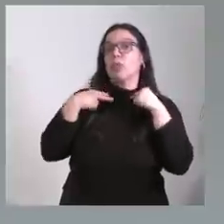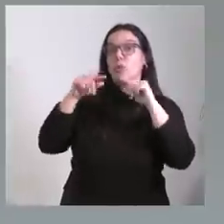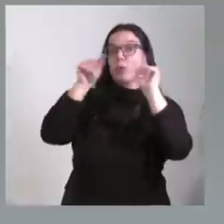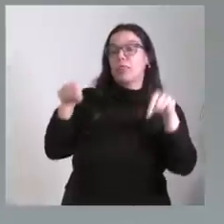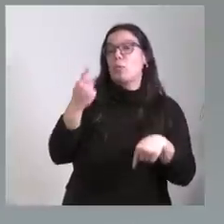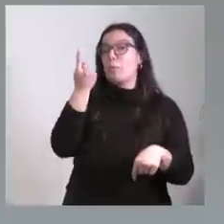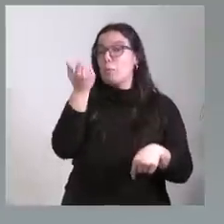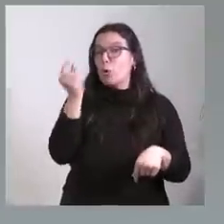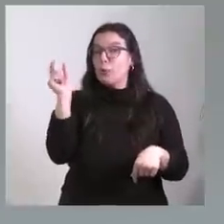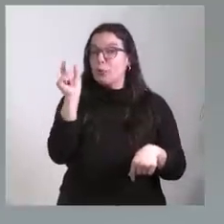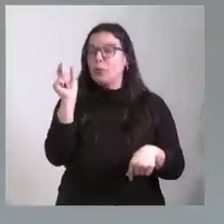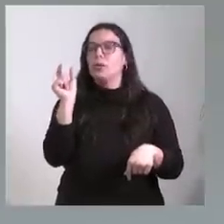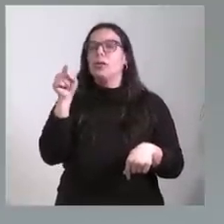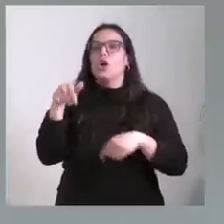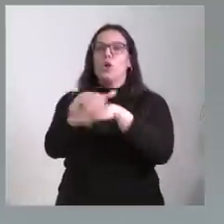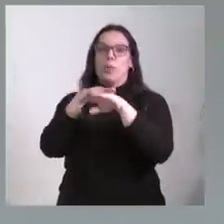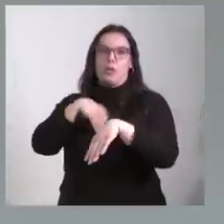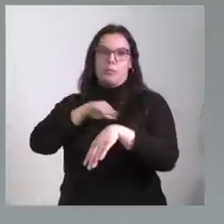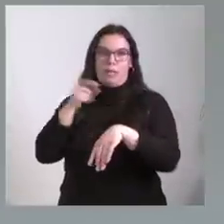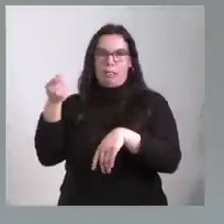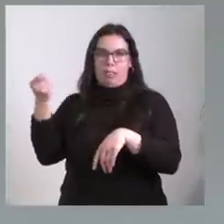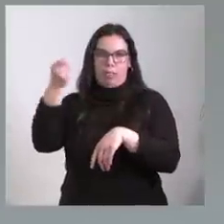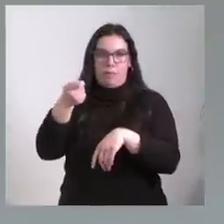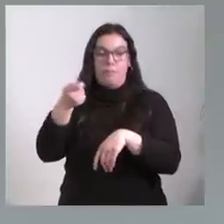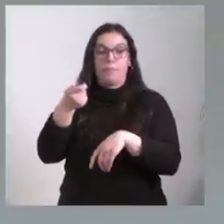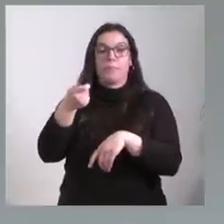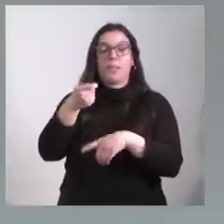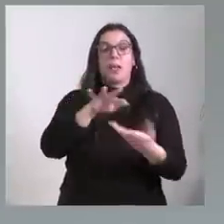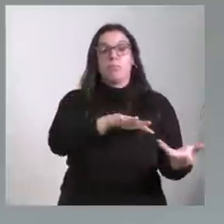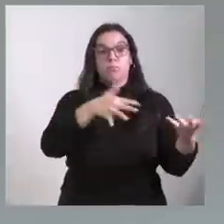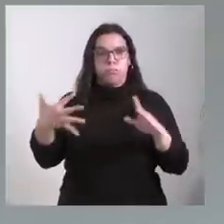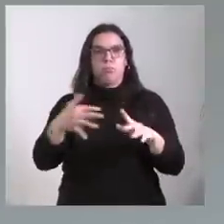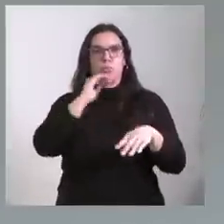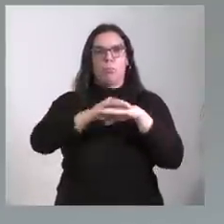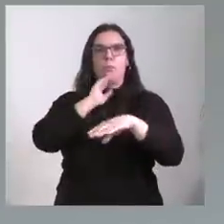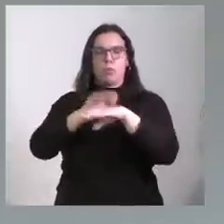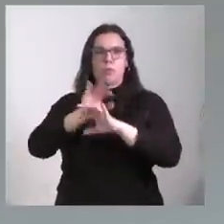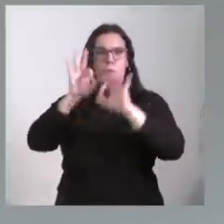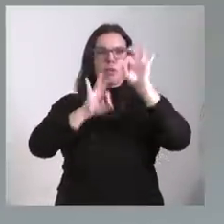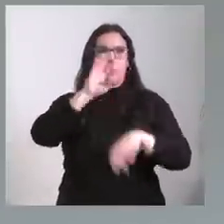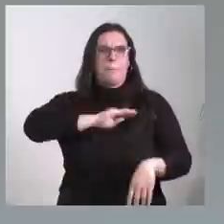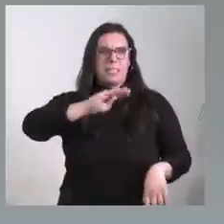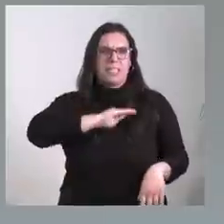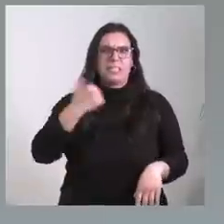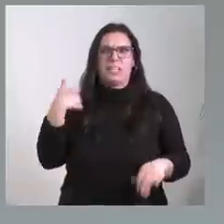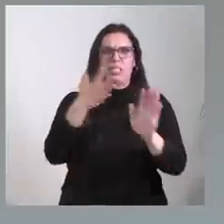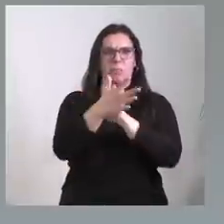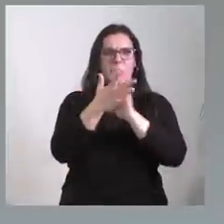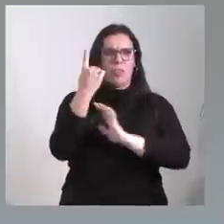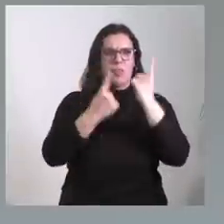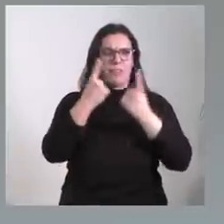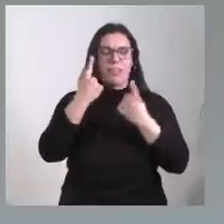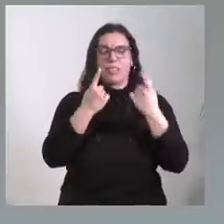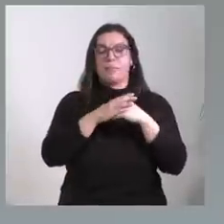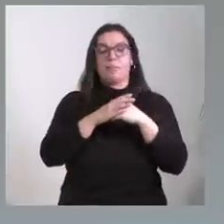cantidad es la que decidió plantear el gobierno de España el nivel de ejecución está siendo ya alto y elevado como hemos dicho en alguna ocasión y al